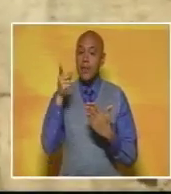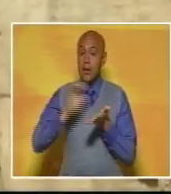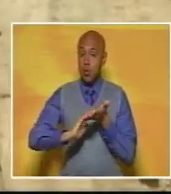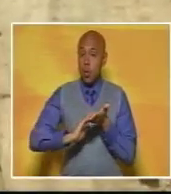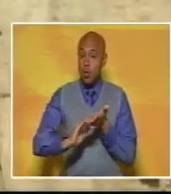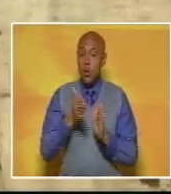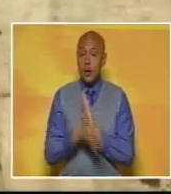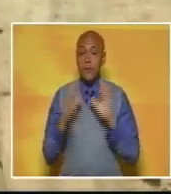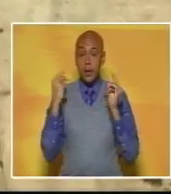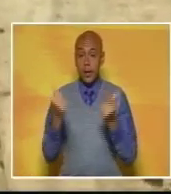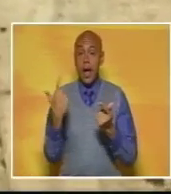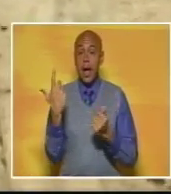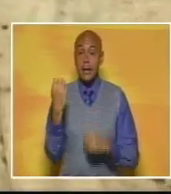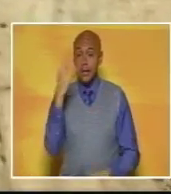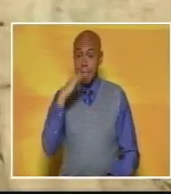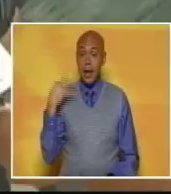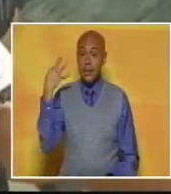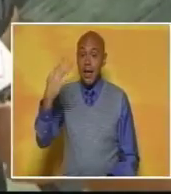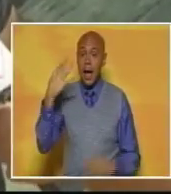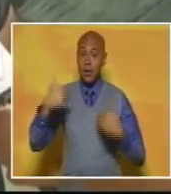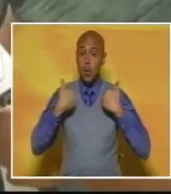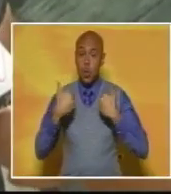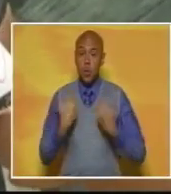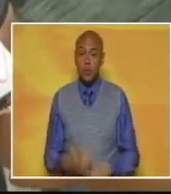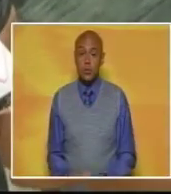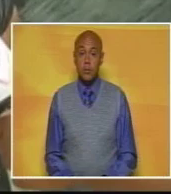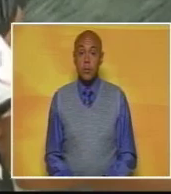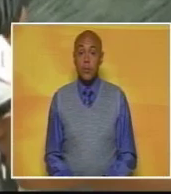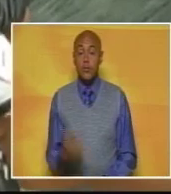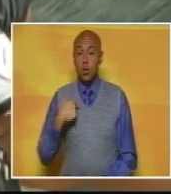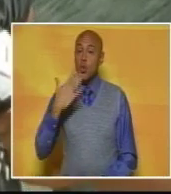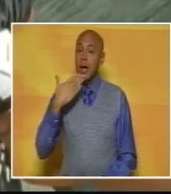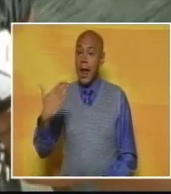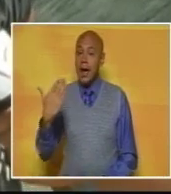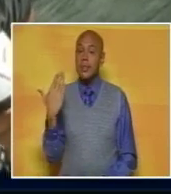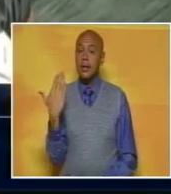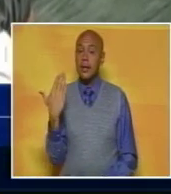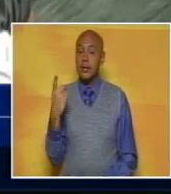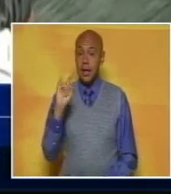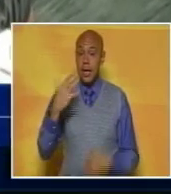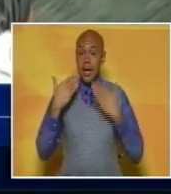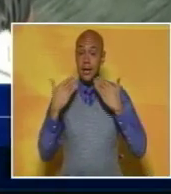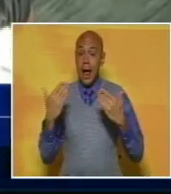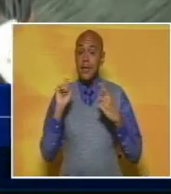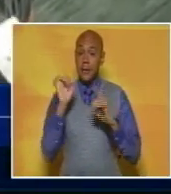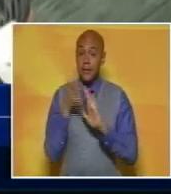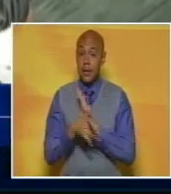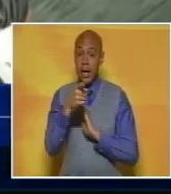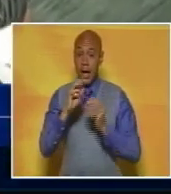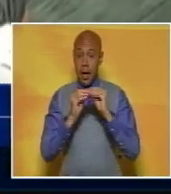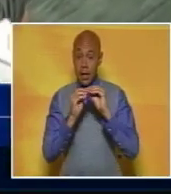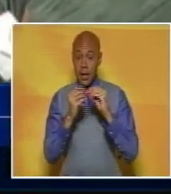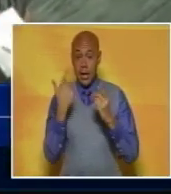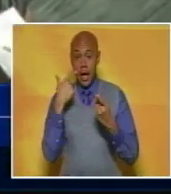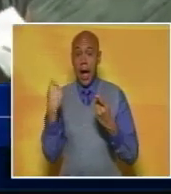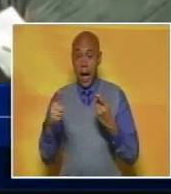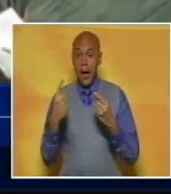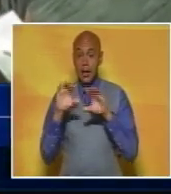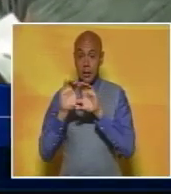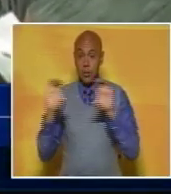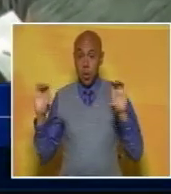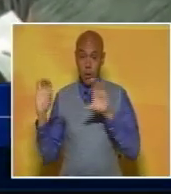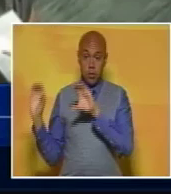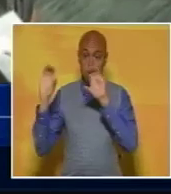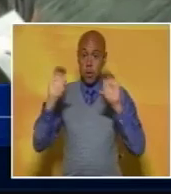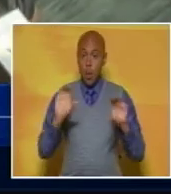este problema que lleva más de 3 años. Y bueno, agradecida por la culminación de esta obra que está beneficiando a